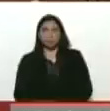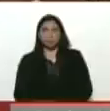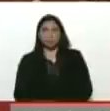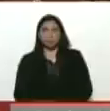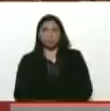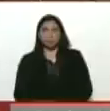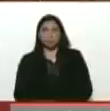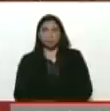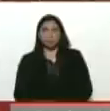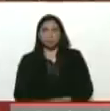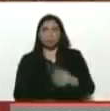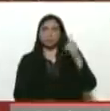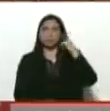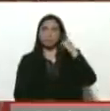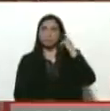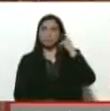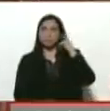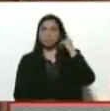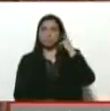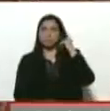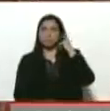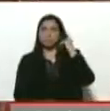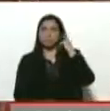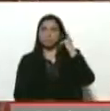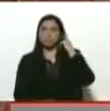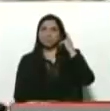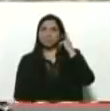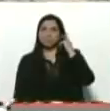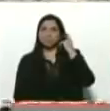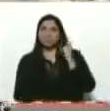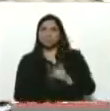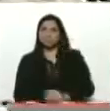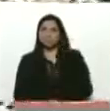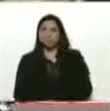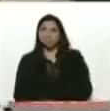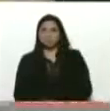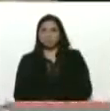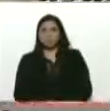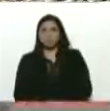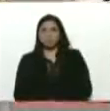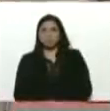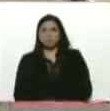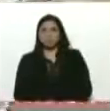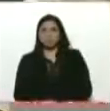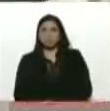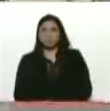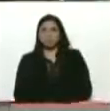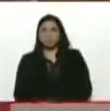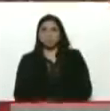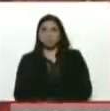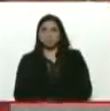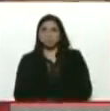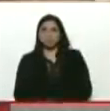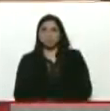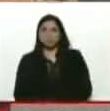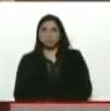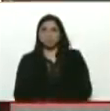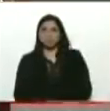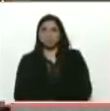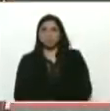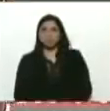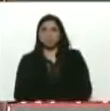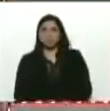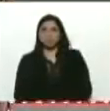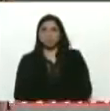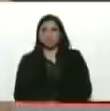su carnet de reservista de los veteranos del señor, está, aquí está, del señor Denman